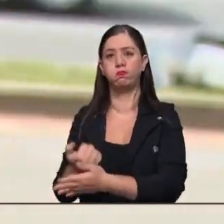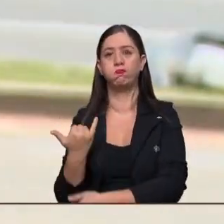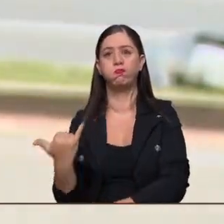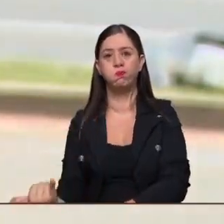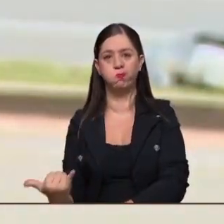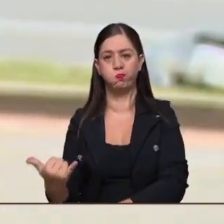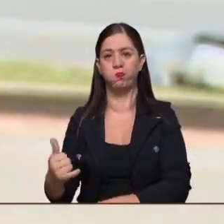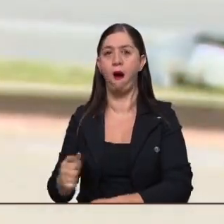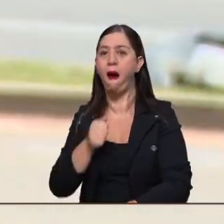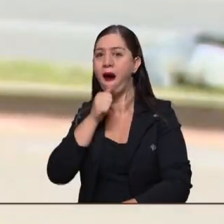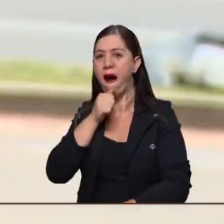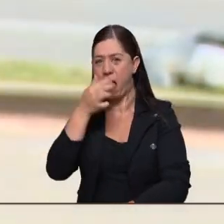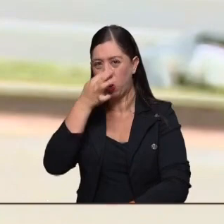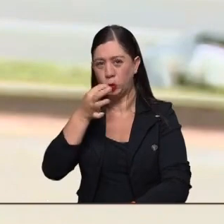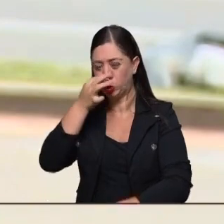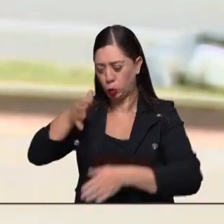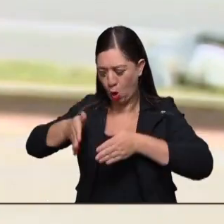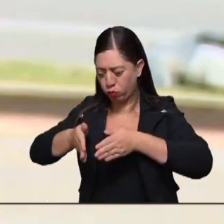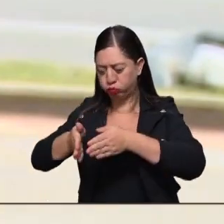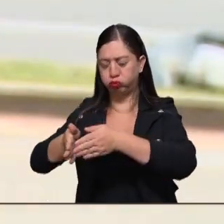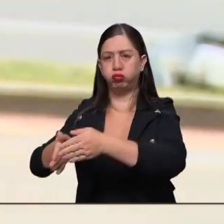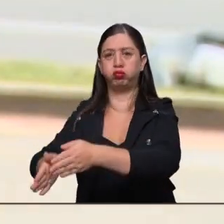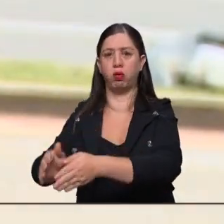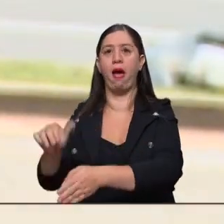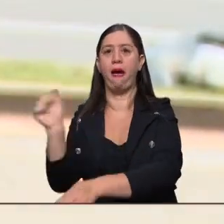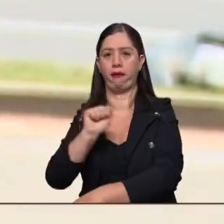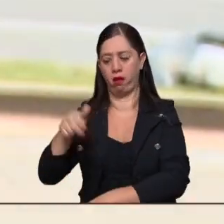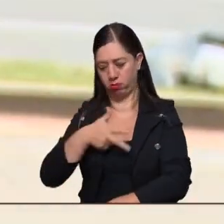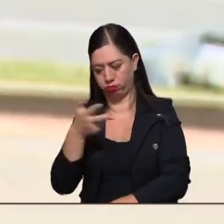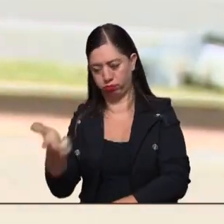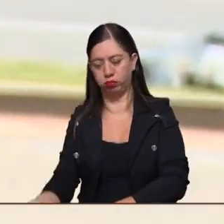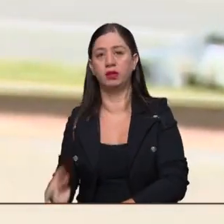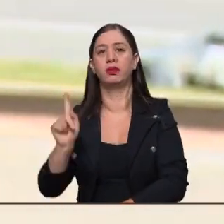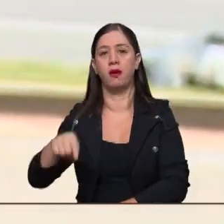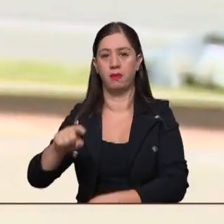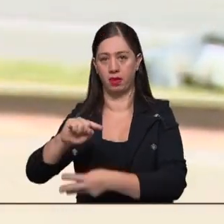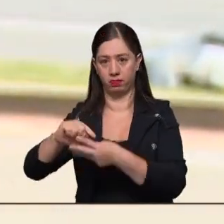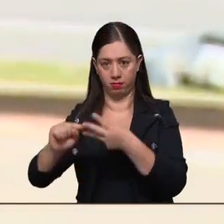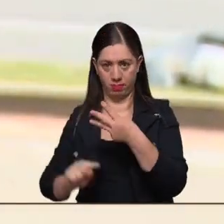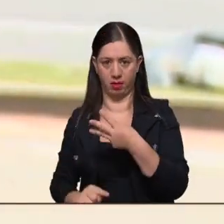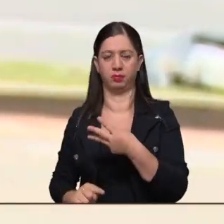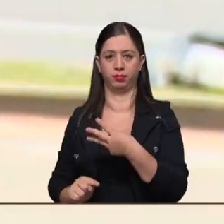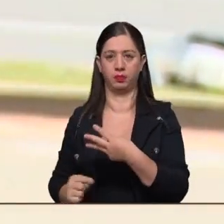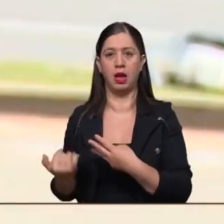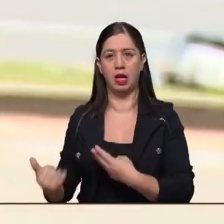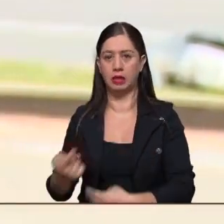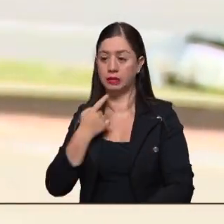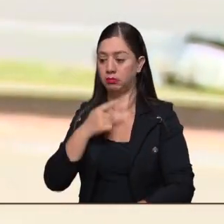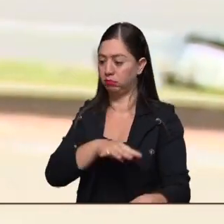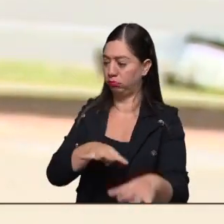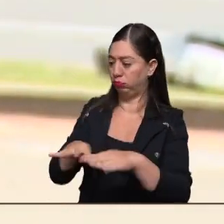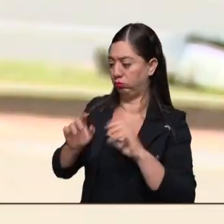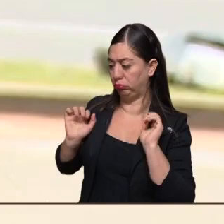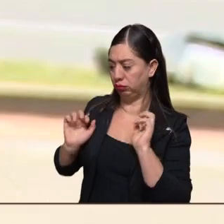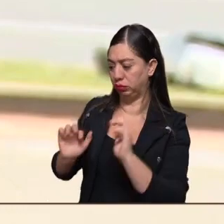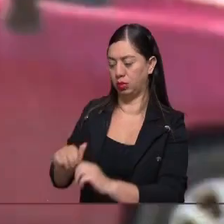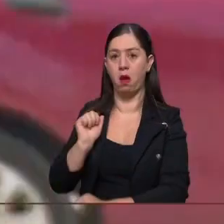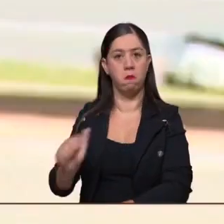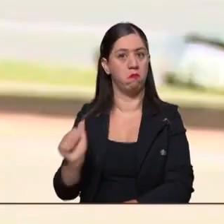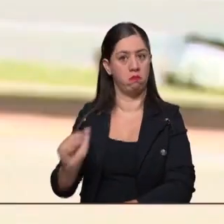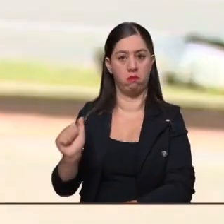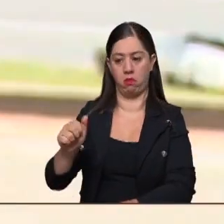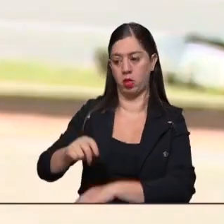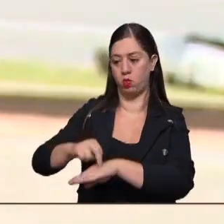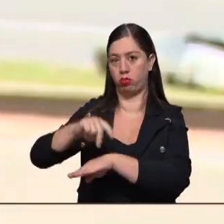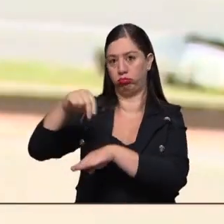de un canal de aguas lluvias. En este, al parecer, también iban tres ocupantes, quienes, según la comunidad, salieron por sus propios